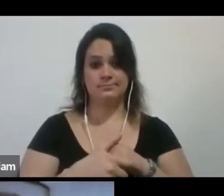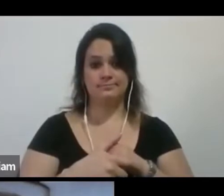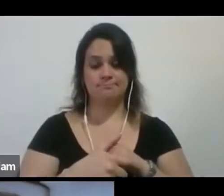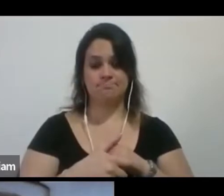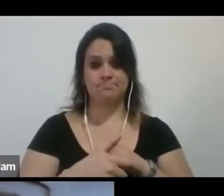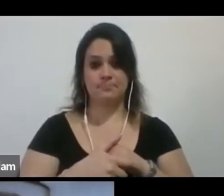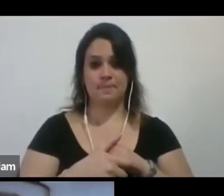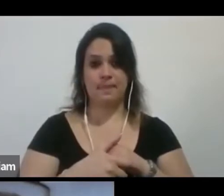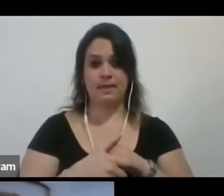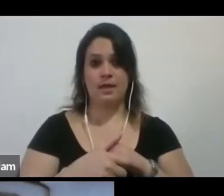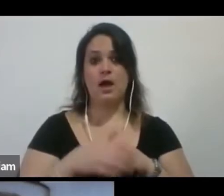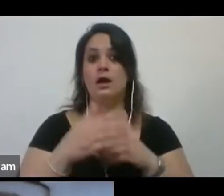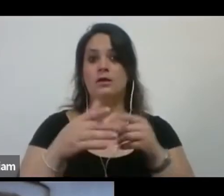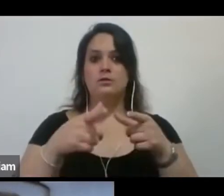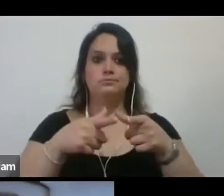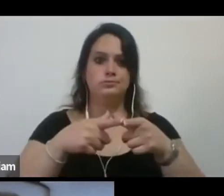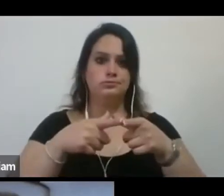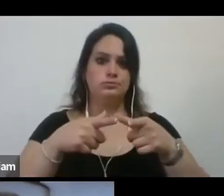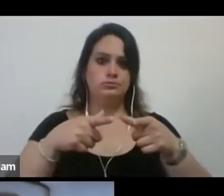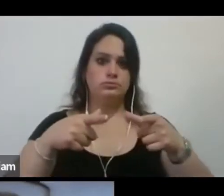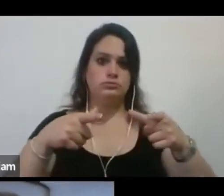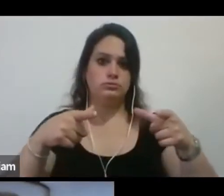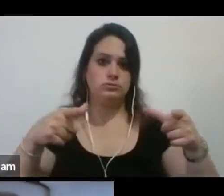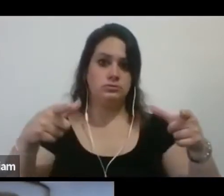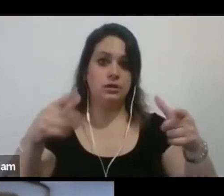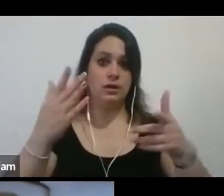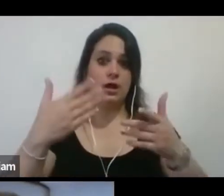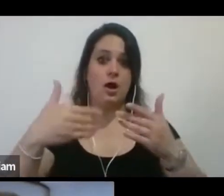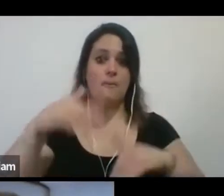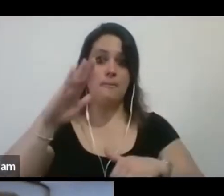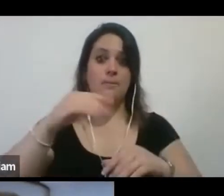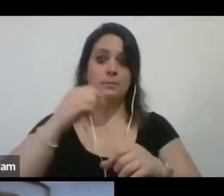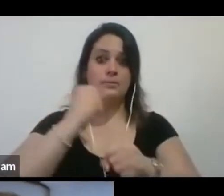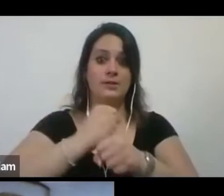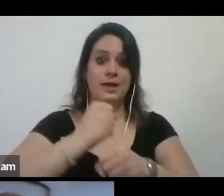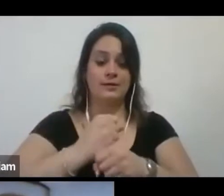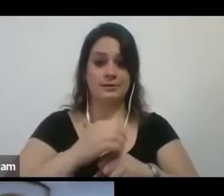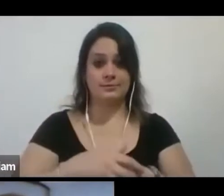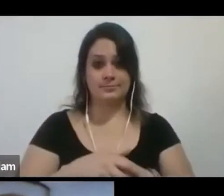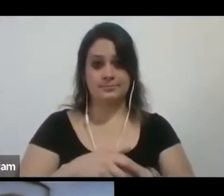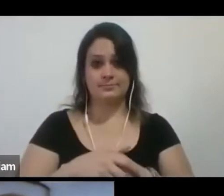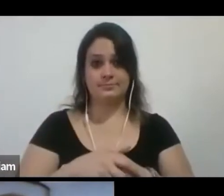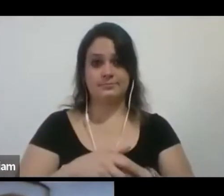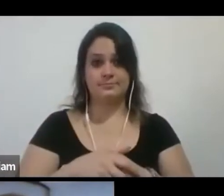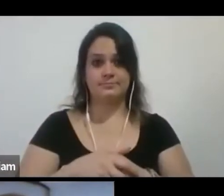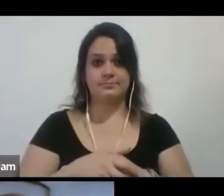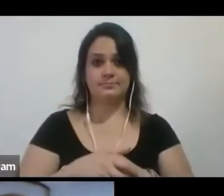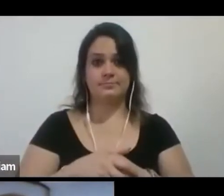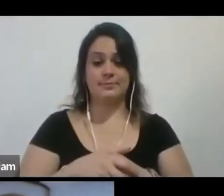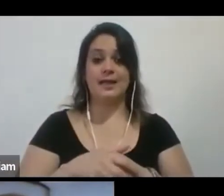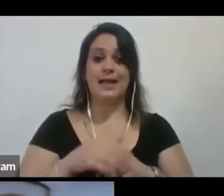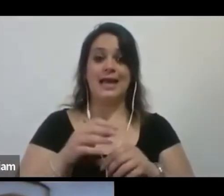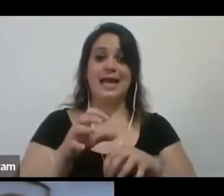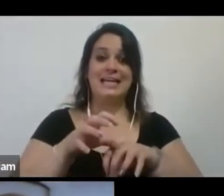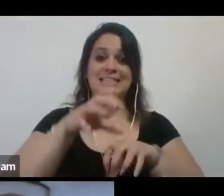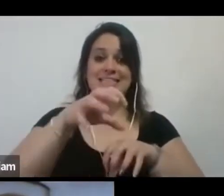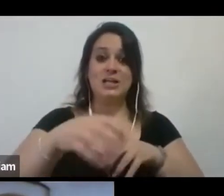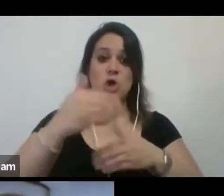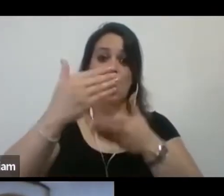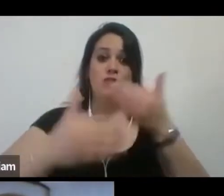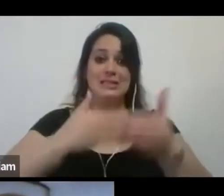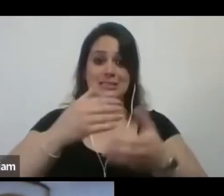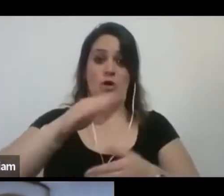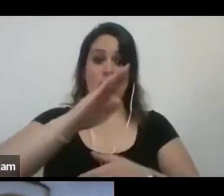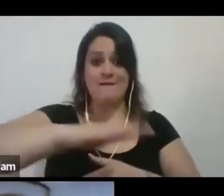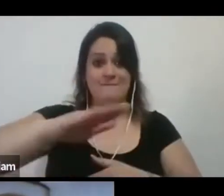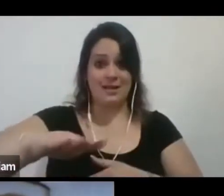a expandir o a surgir o a dar conocimiento de estos espacios. Bien. El Centro de Desarrollo Infantil depende de la